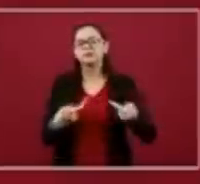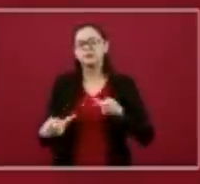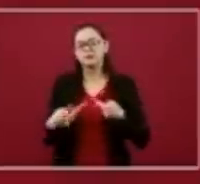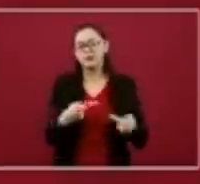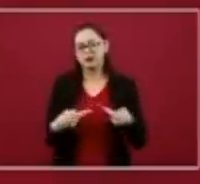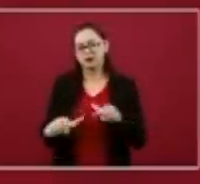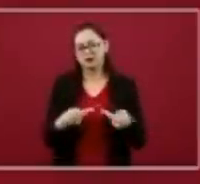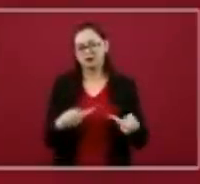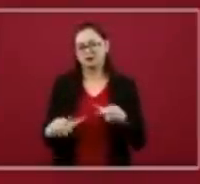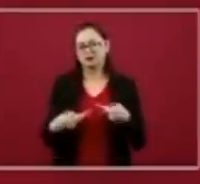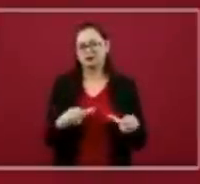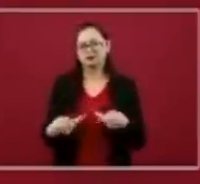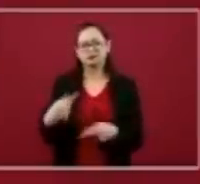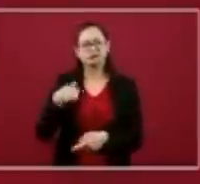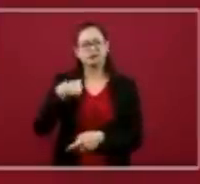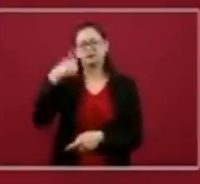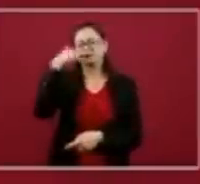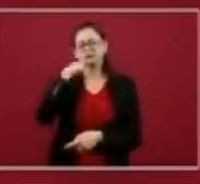Como siempre lo digo,